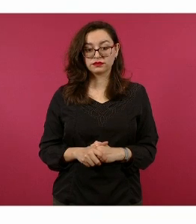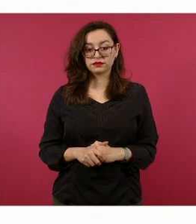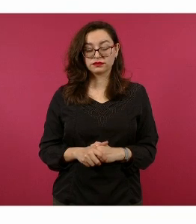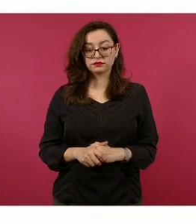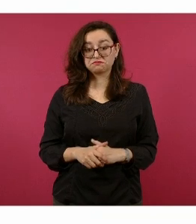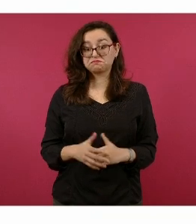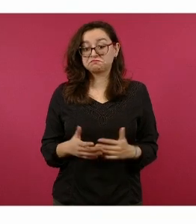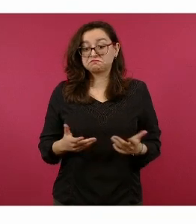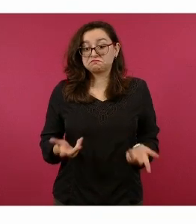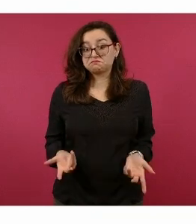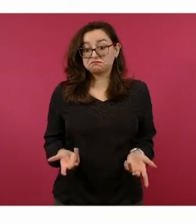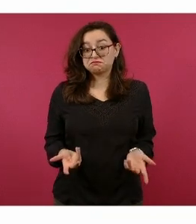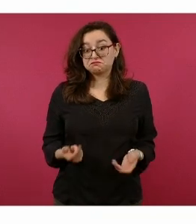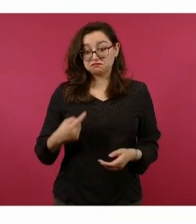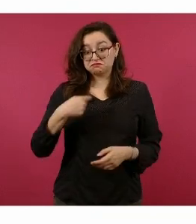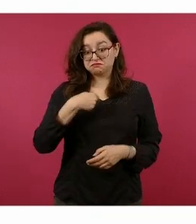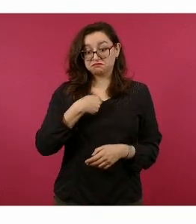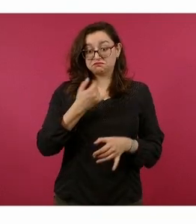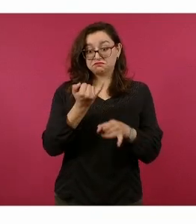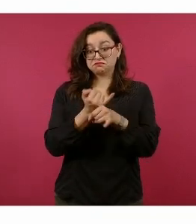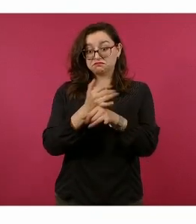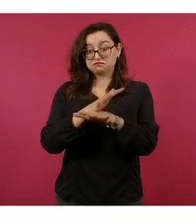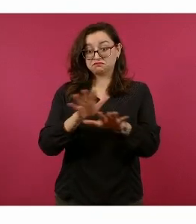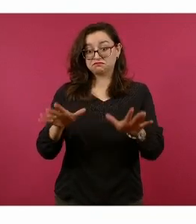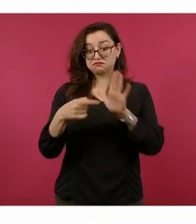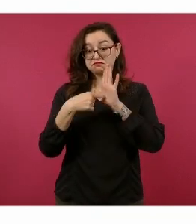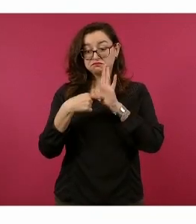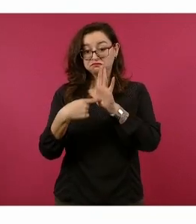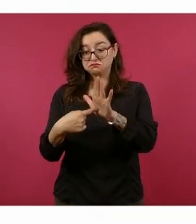informamos sobre esto, da hasta pena.